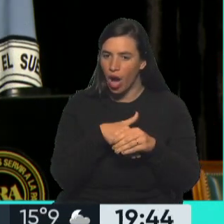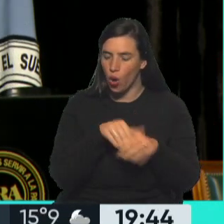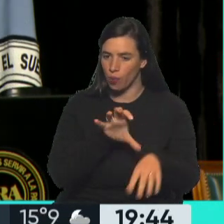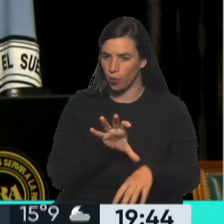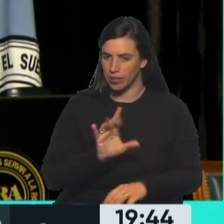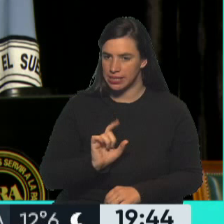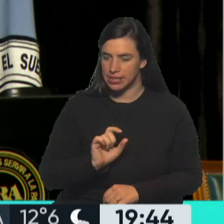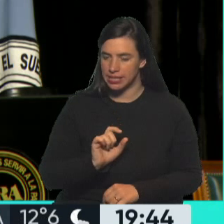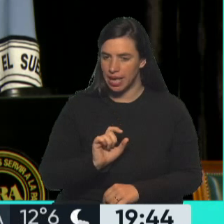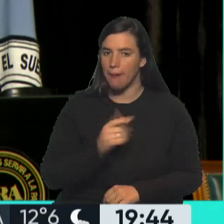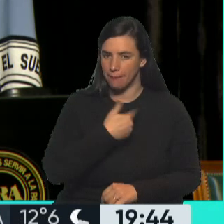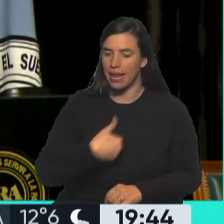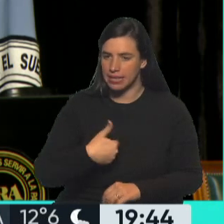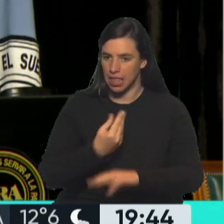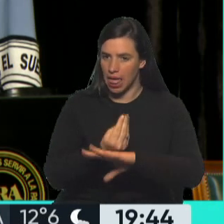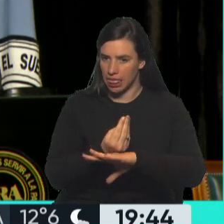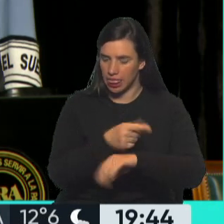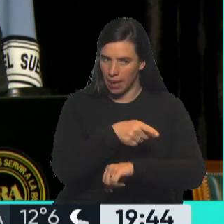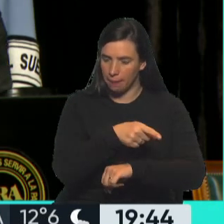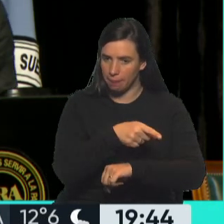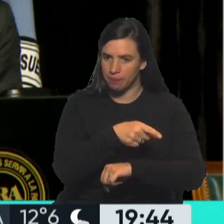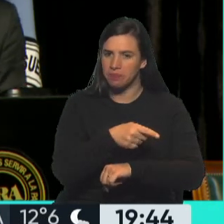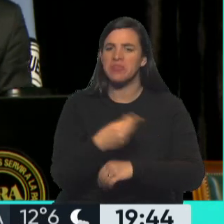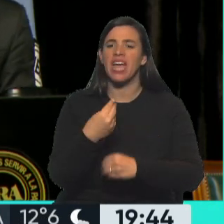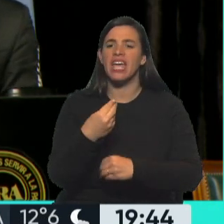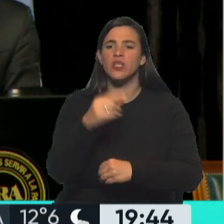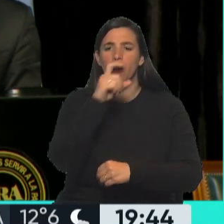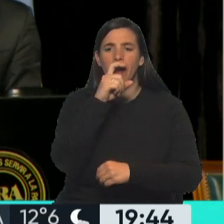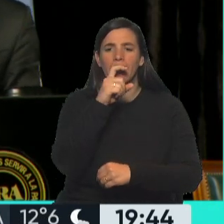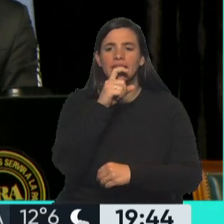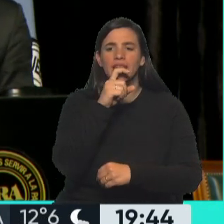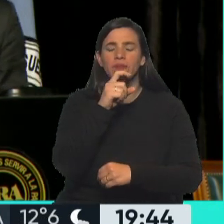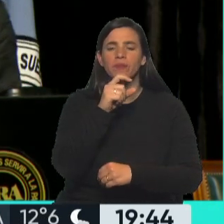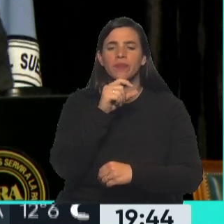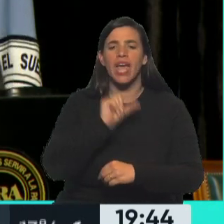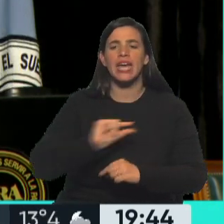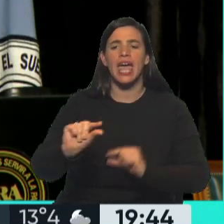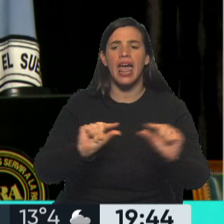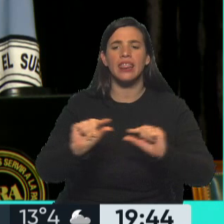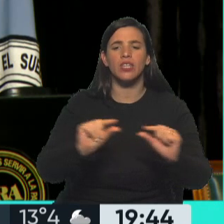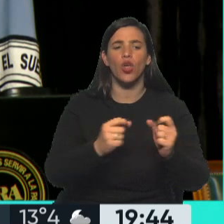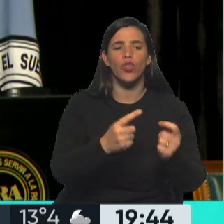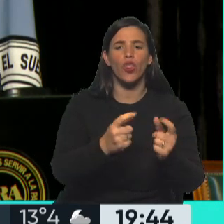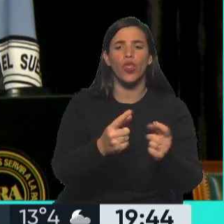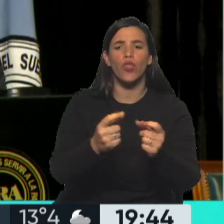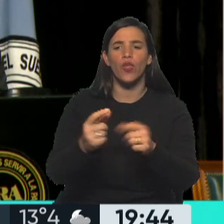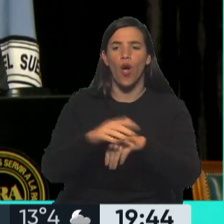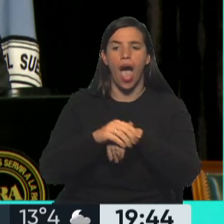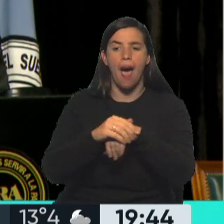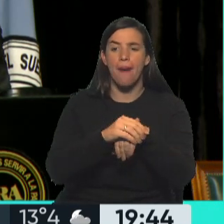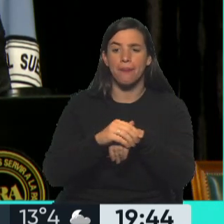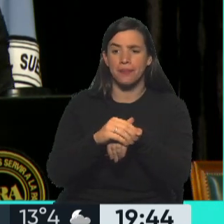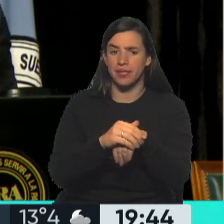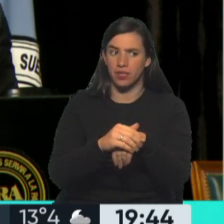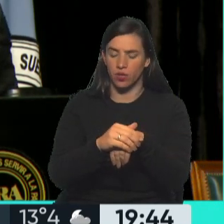hizo Jorge Macri en ese momento? Le dio créditos a todos los amigos cercanos